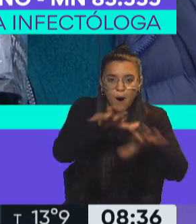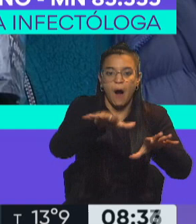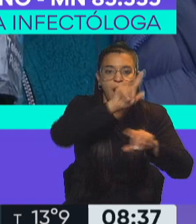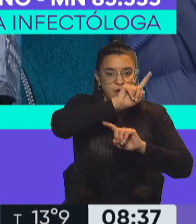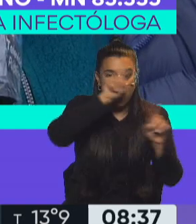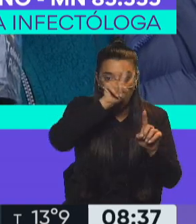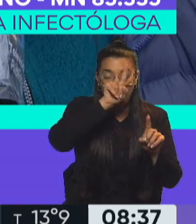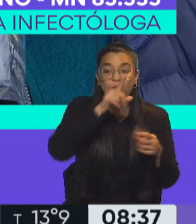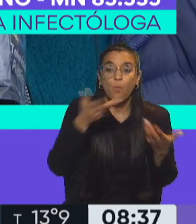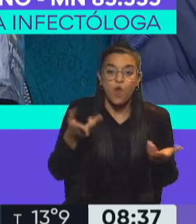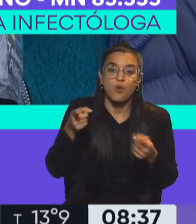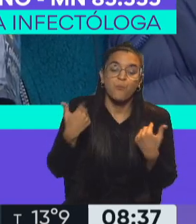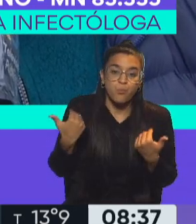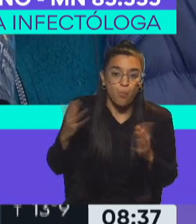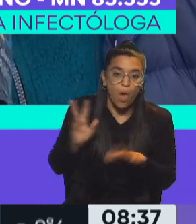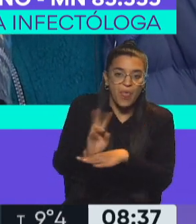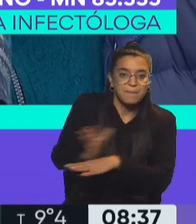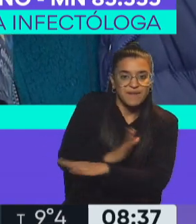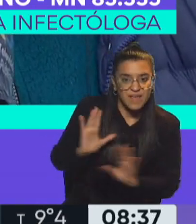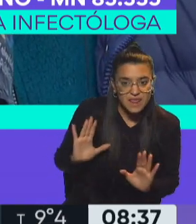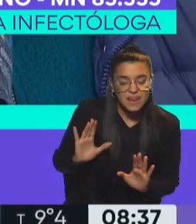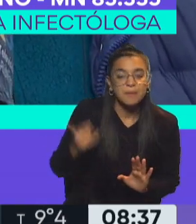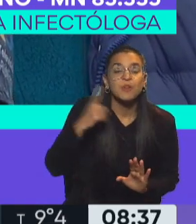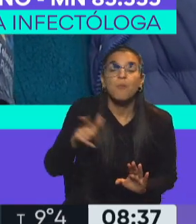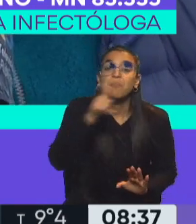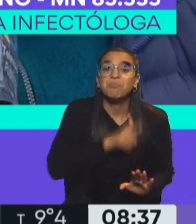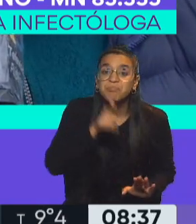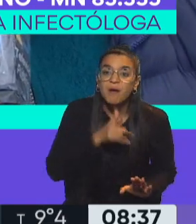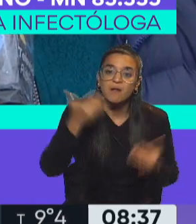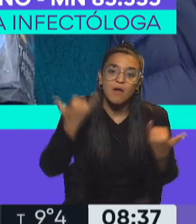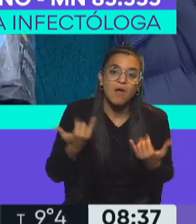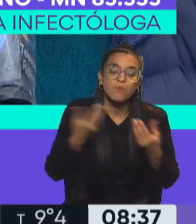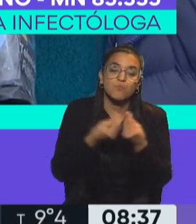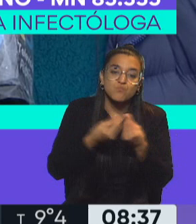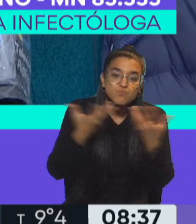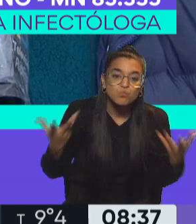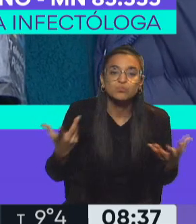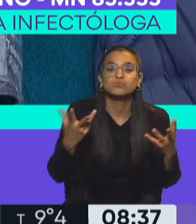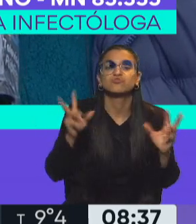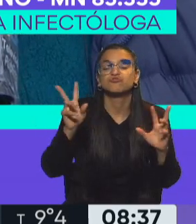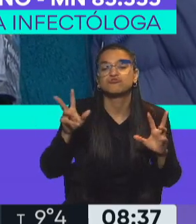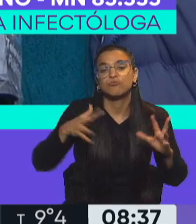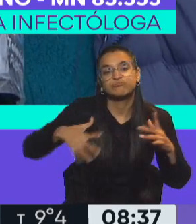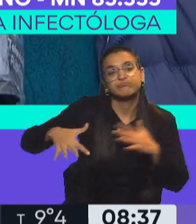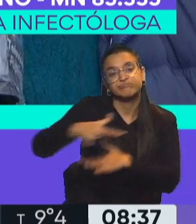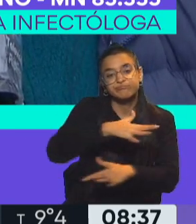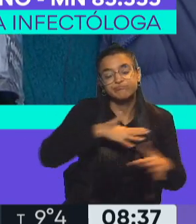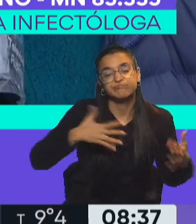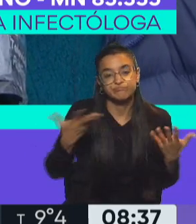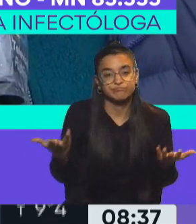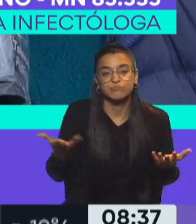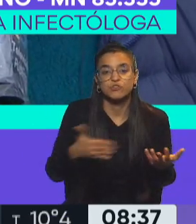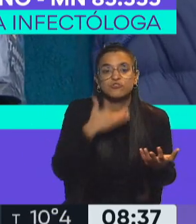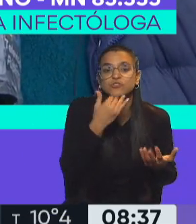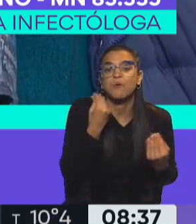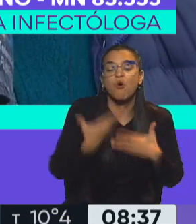variante, bueno, podríamos evitarlo, ¿no? Pero bueno, parece ser que hay mucha cuestión alrededor que impide entender cuál es